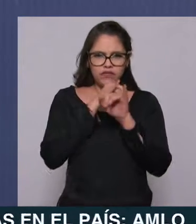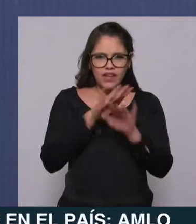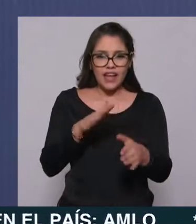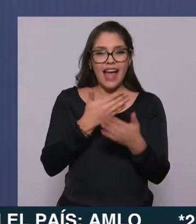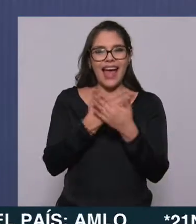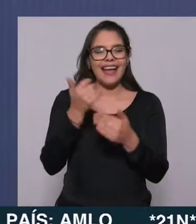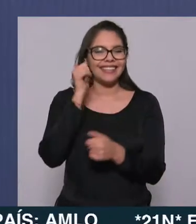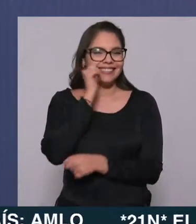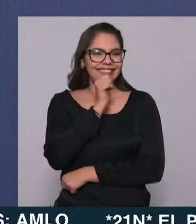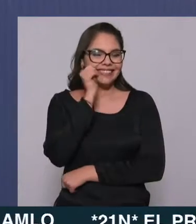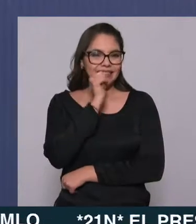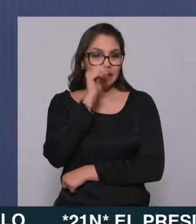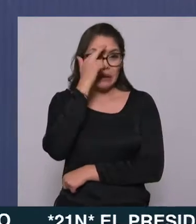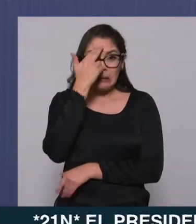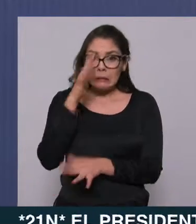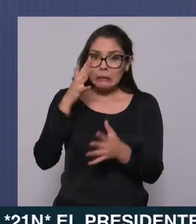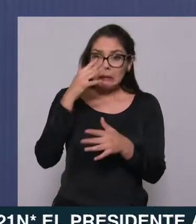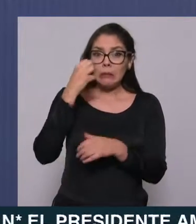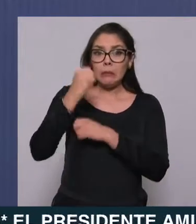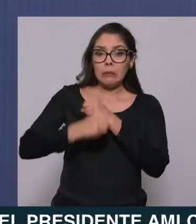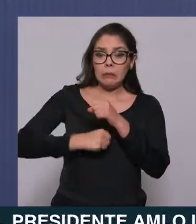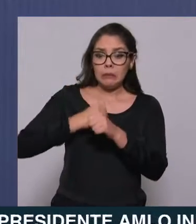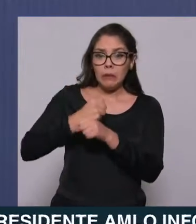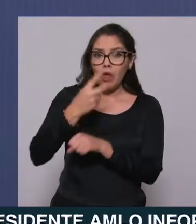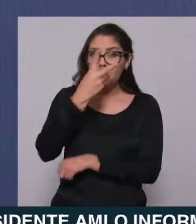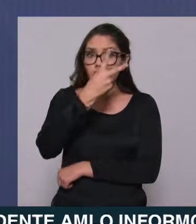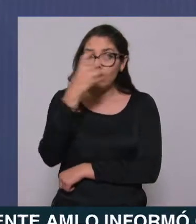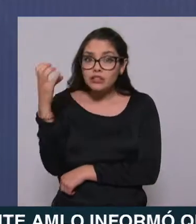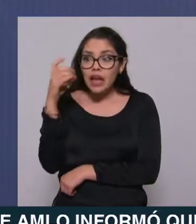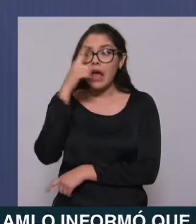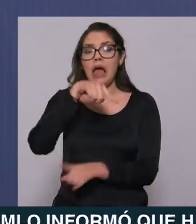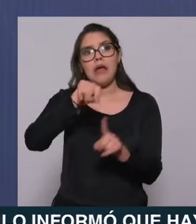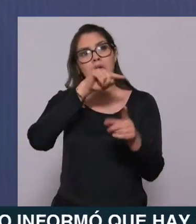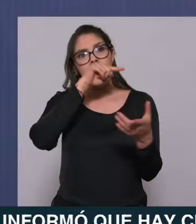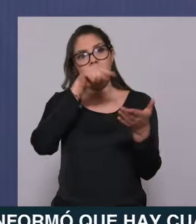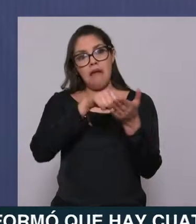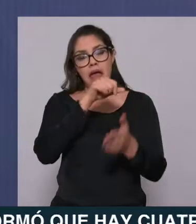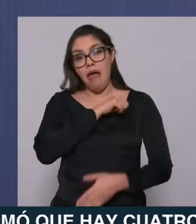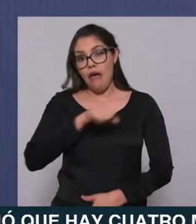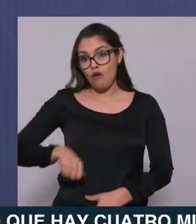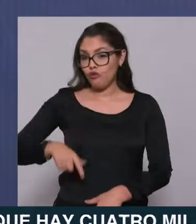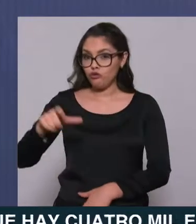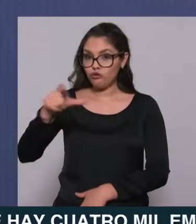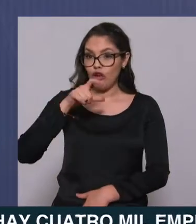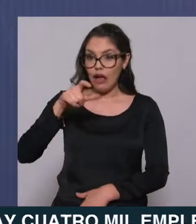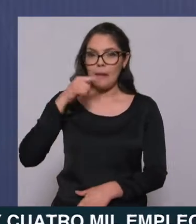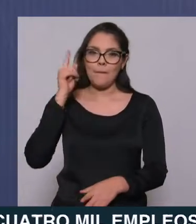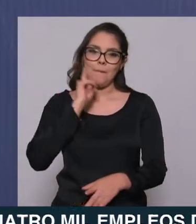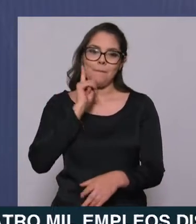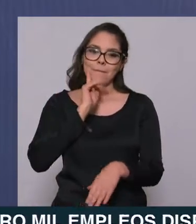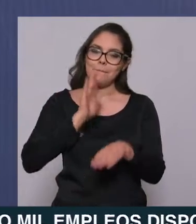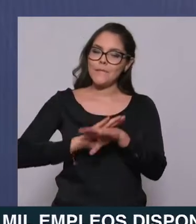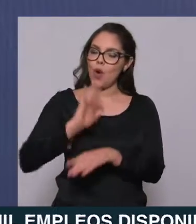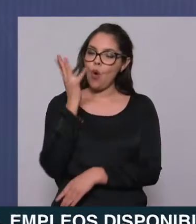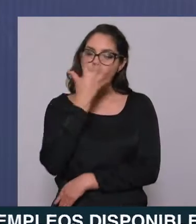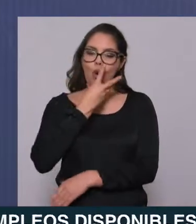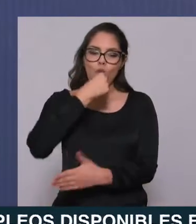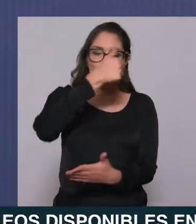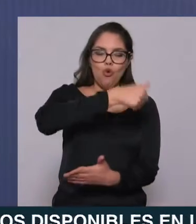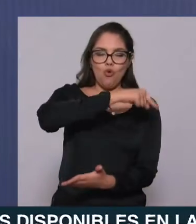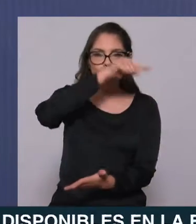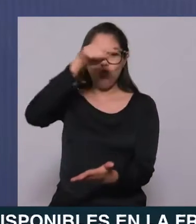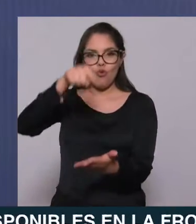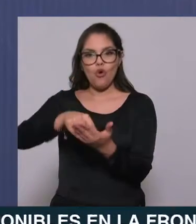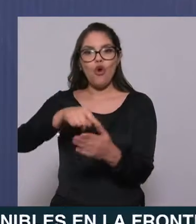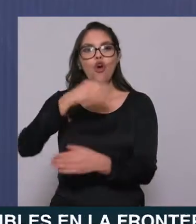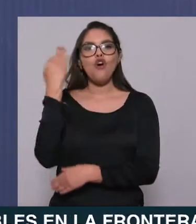de las fiestas que lleva ya más de 200 años de tradición en la alcaldía de Xochimilco y en la cual se presenta a la mujer más bella de la región, es la flor más